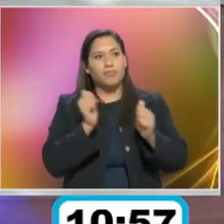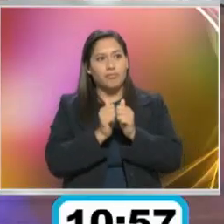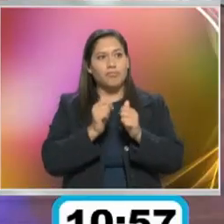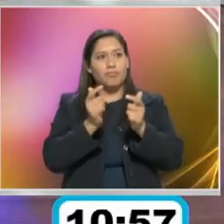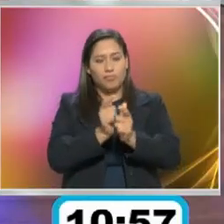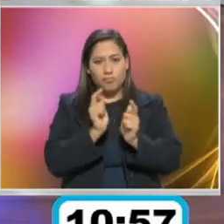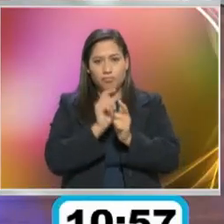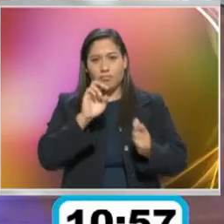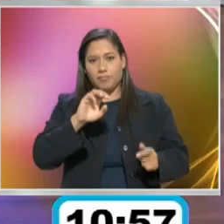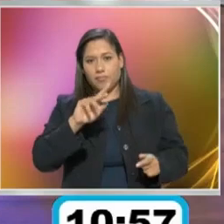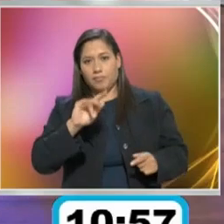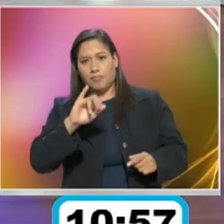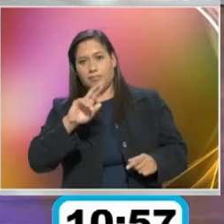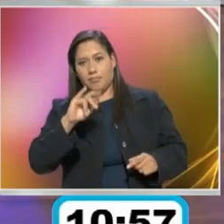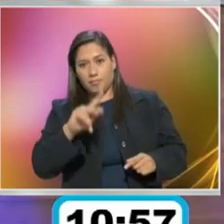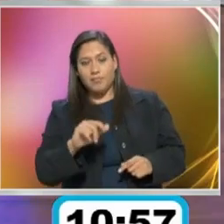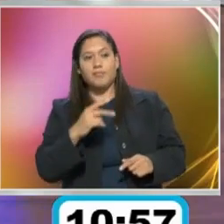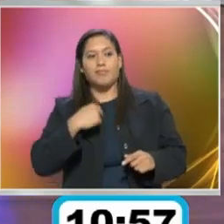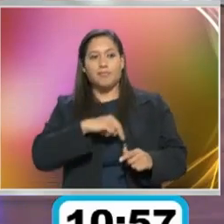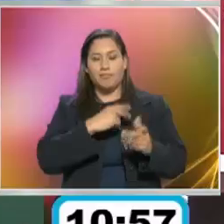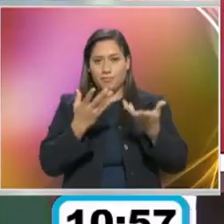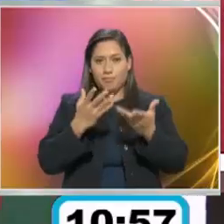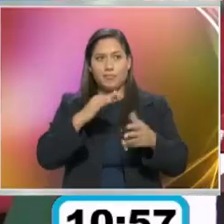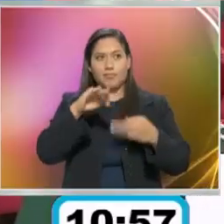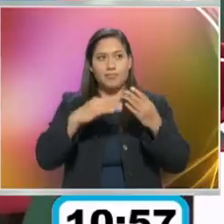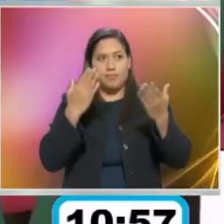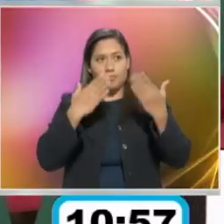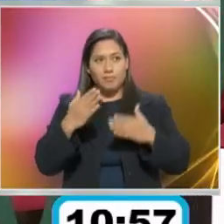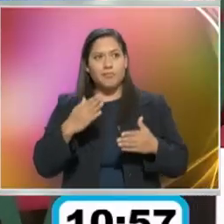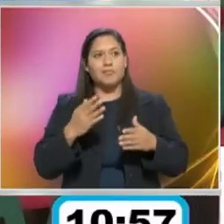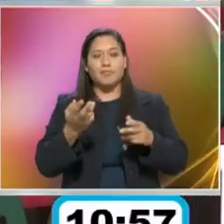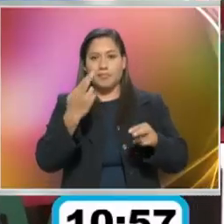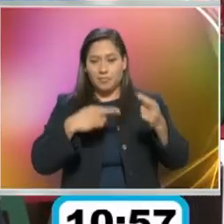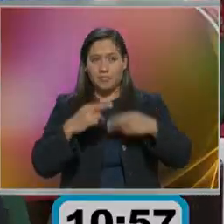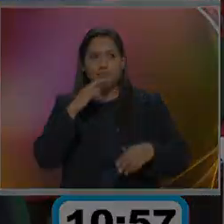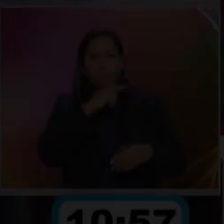la banda Empírica. Muchísimas gracias, les deseamos gracias a ustedes. pues todo el éxito y regresen ustedes muy pronto.